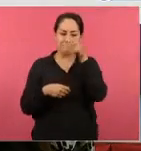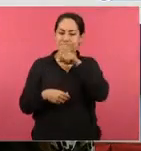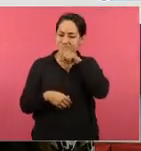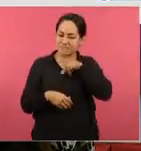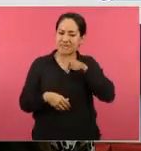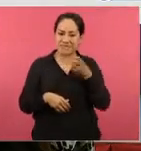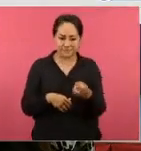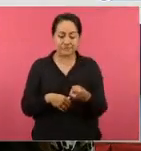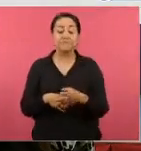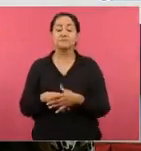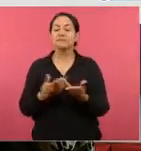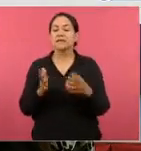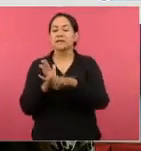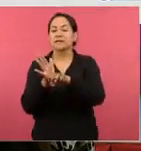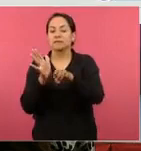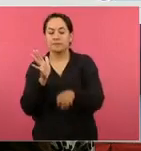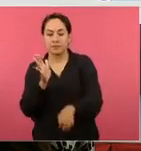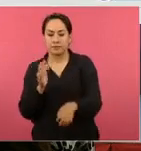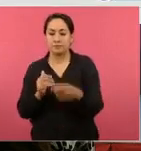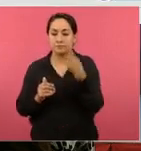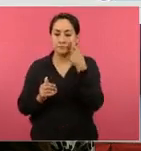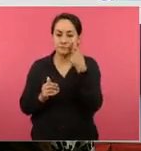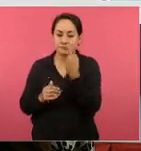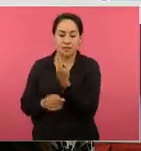más? Un niño de preescolar,